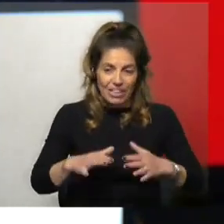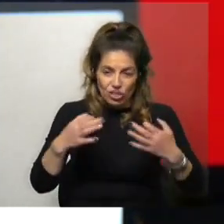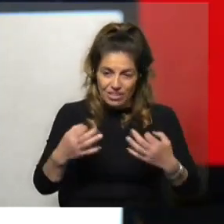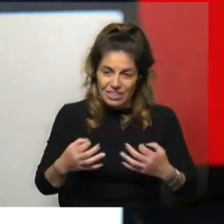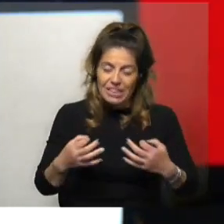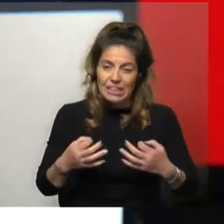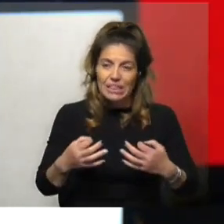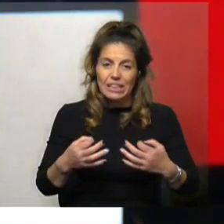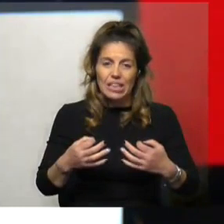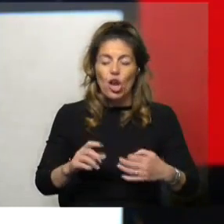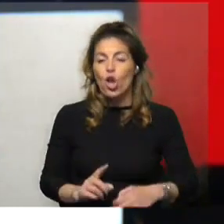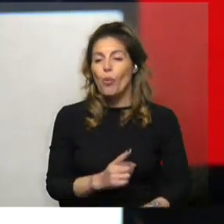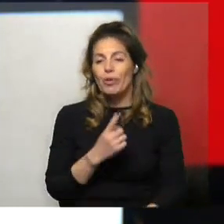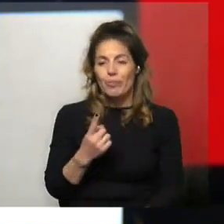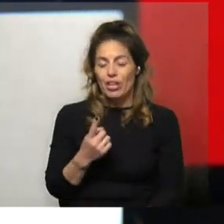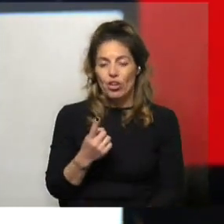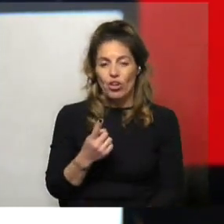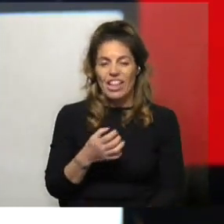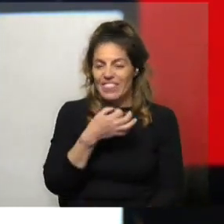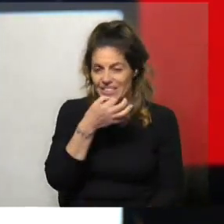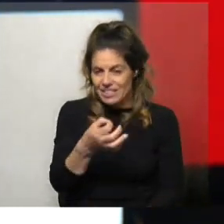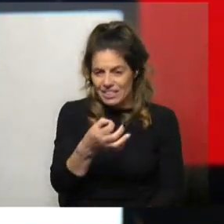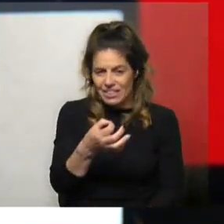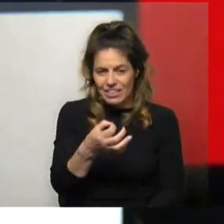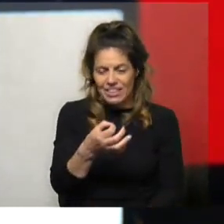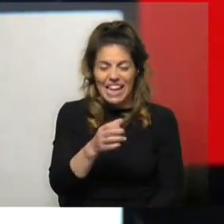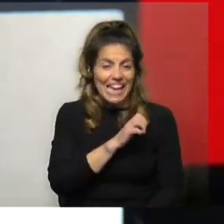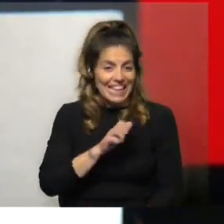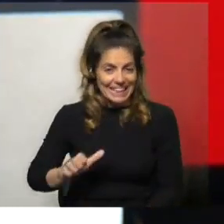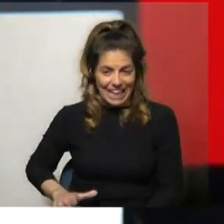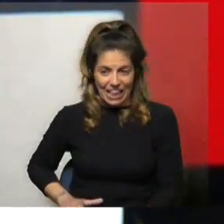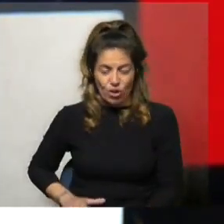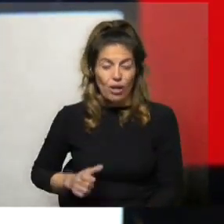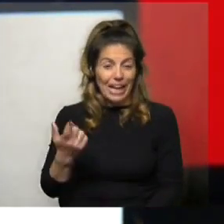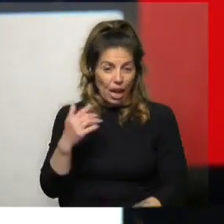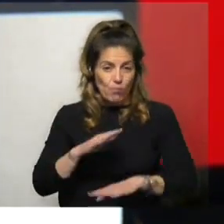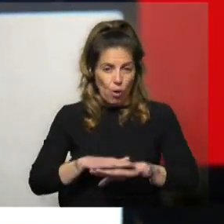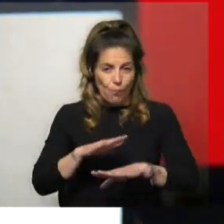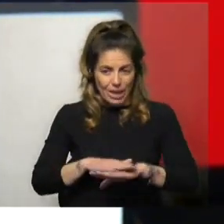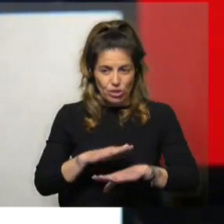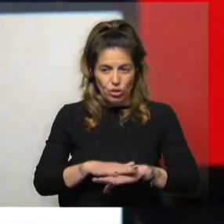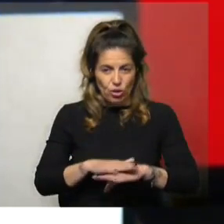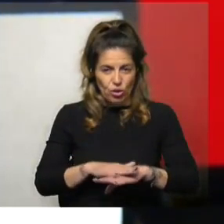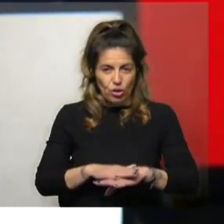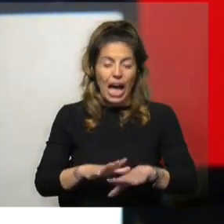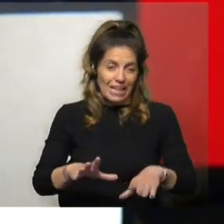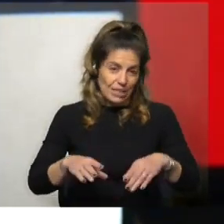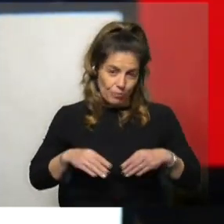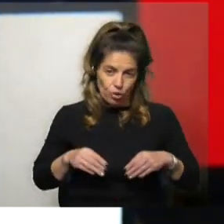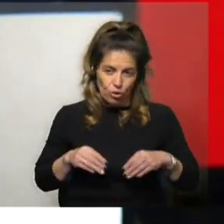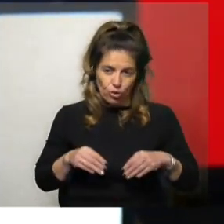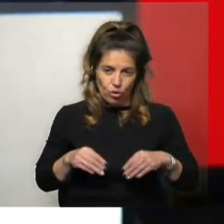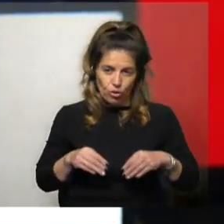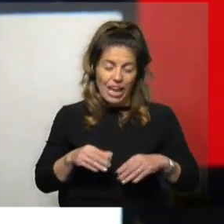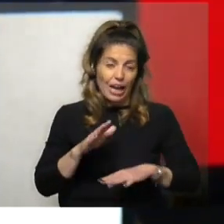misma lo primero es decir que el estado en su momento este asumió